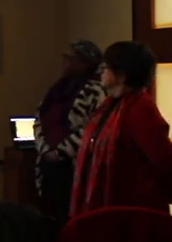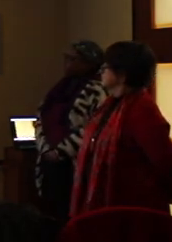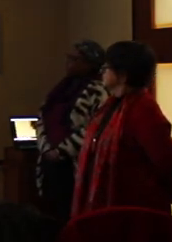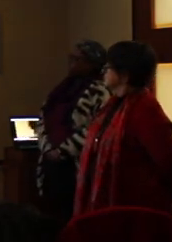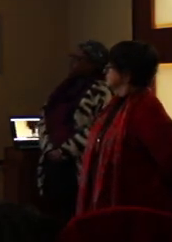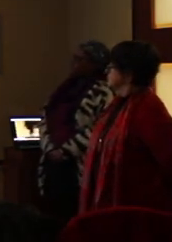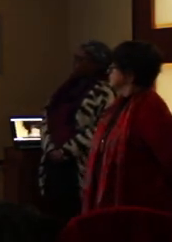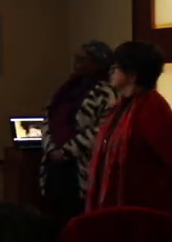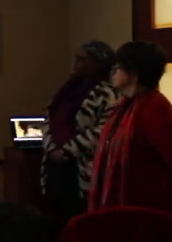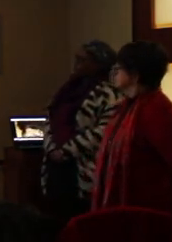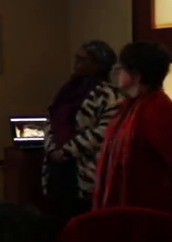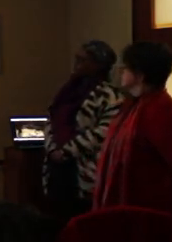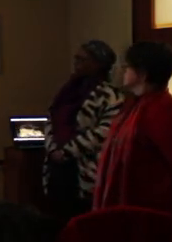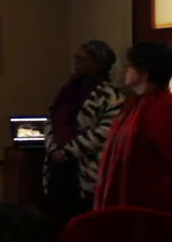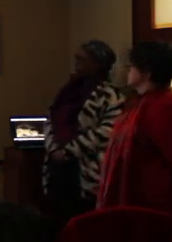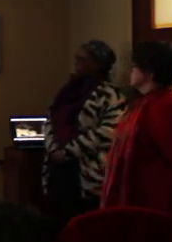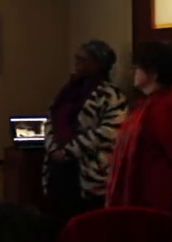resume en realidad